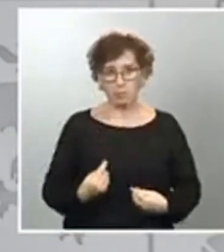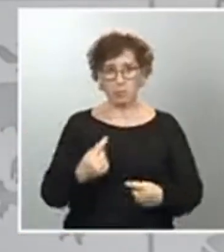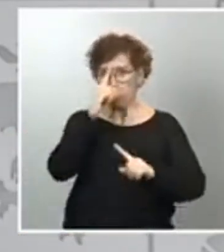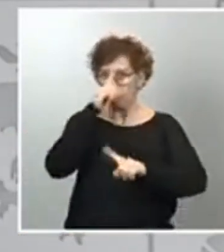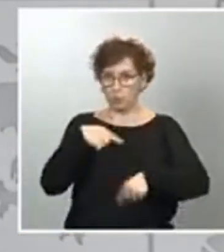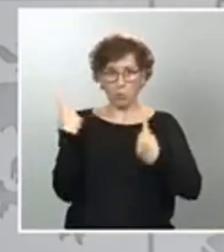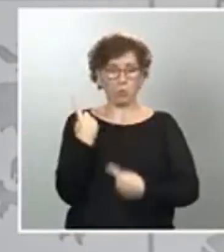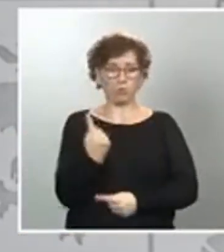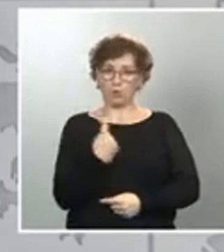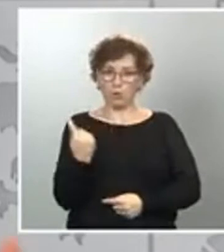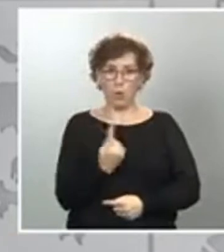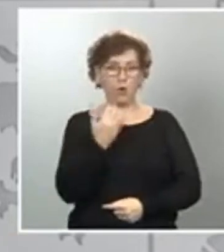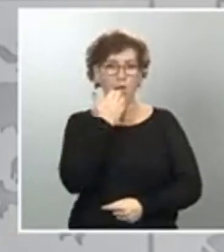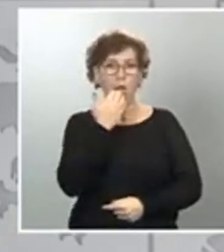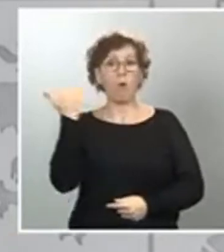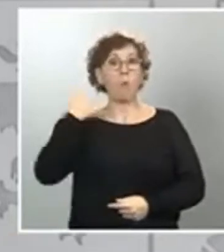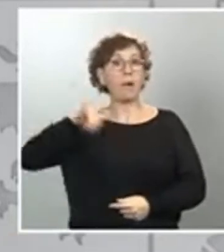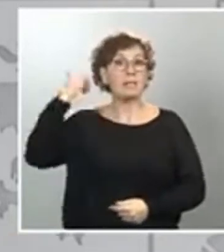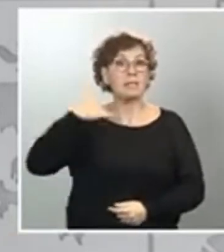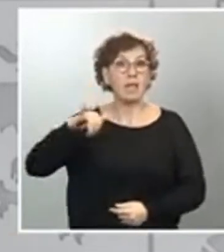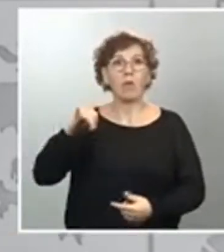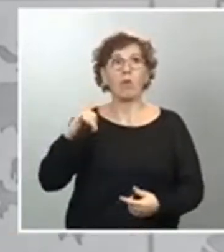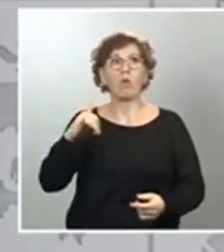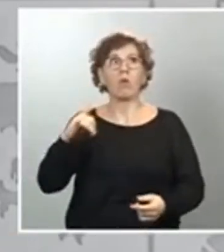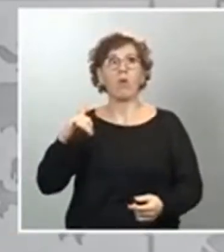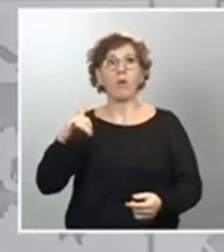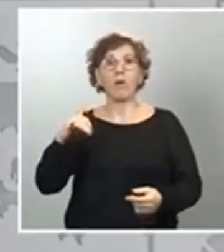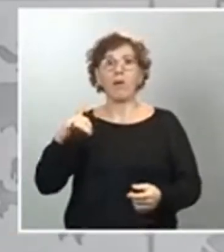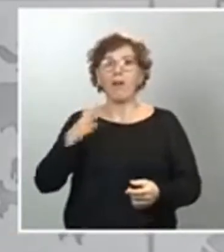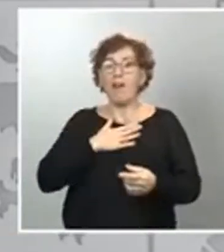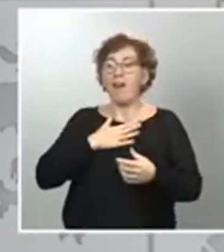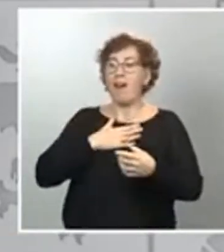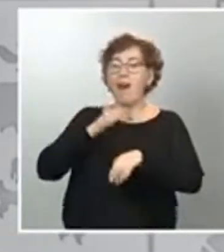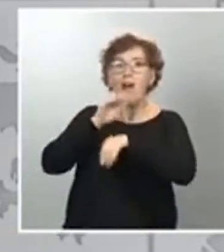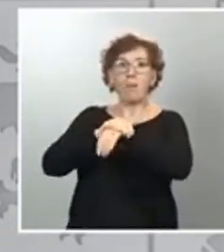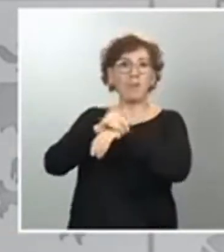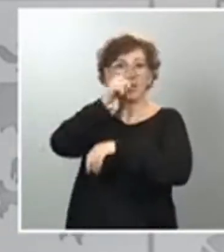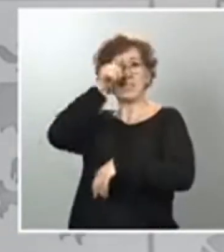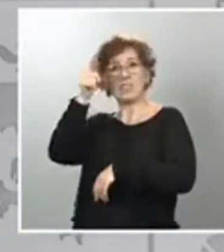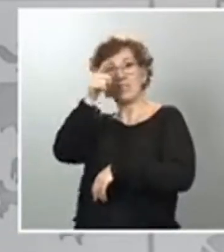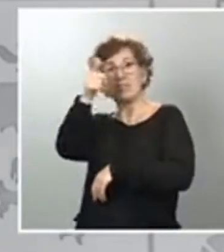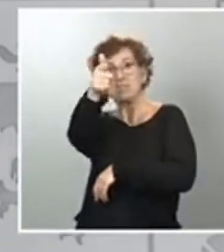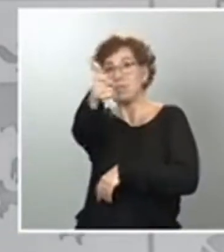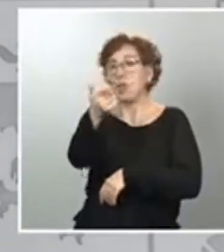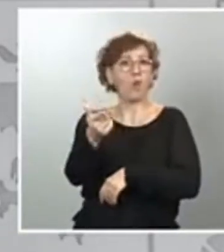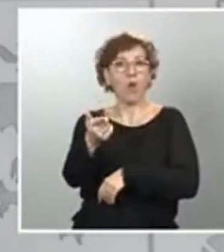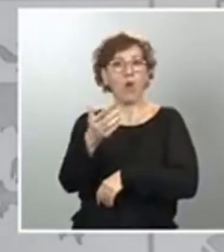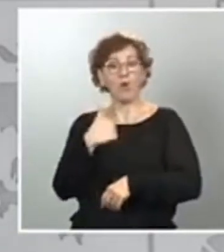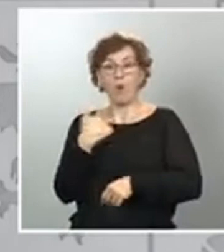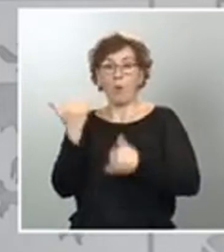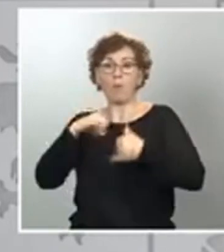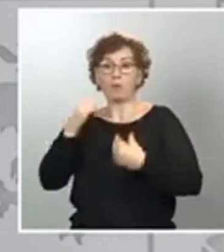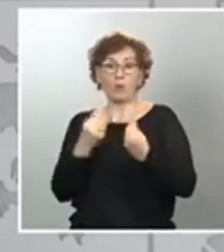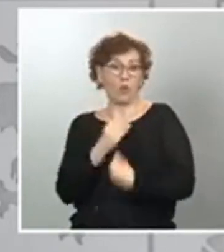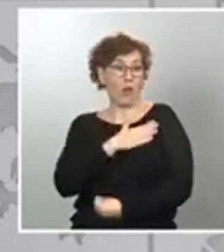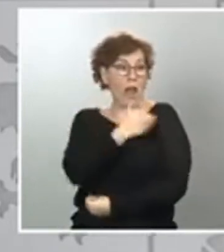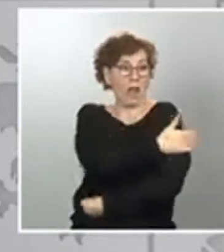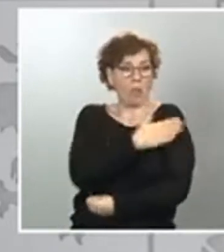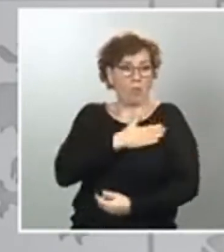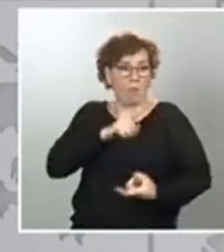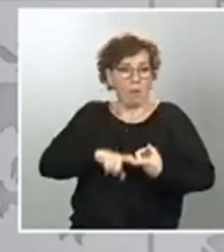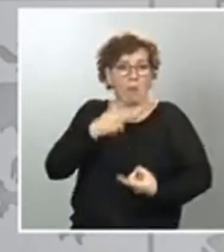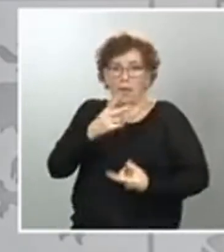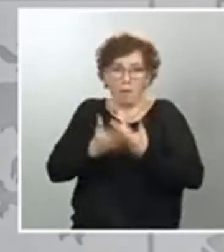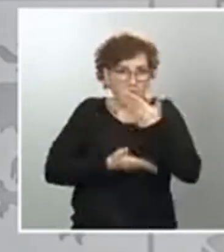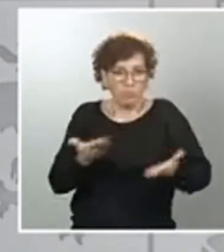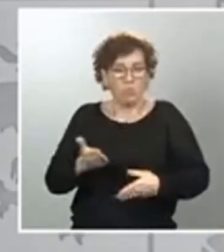Si queremos pasear, tendremos que hacerlo no con el amigo que vive en la manzana de al lado, sino tendremos que hacerlo con el conviviente. ¿Por qué? Para evitar